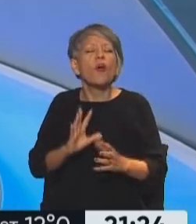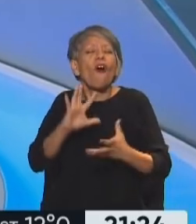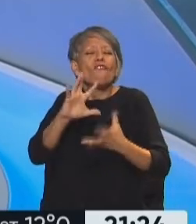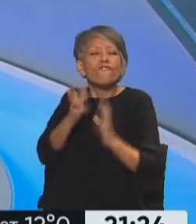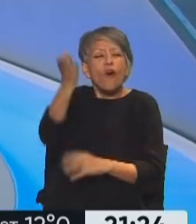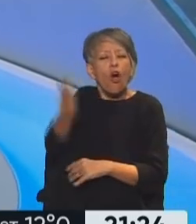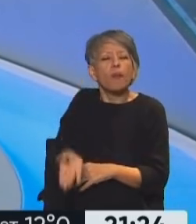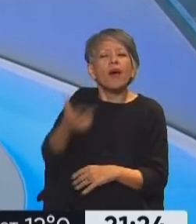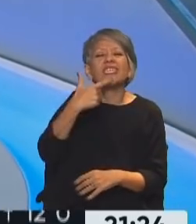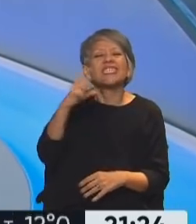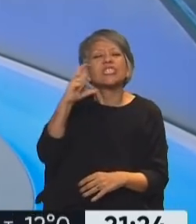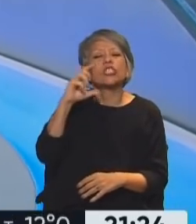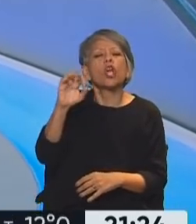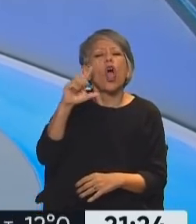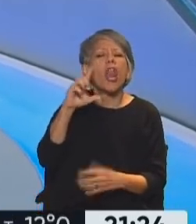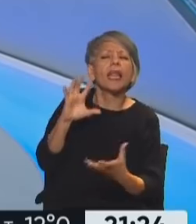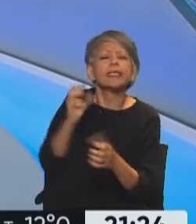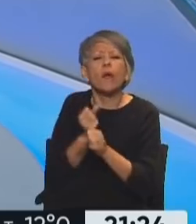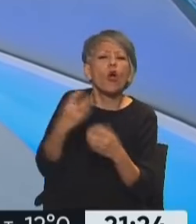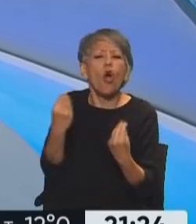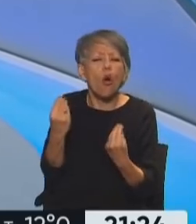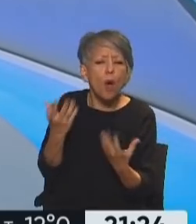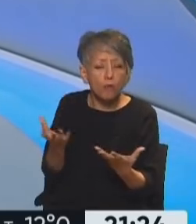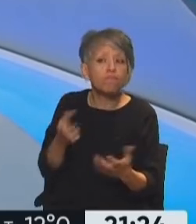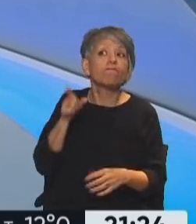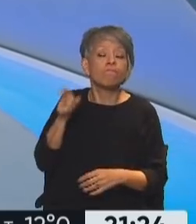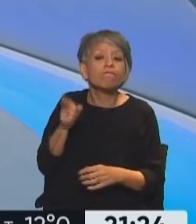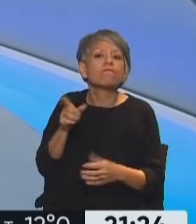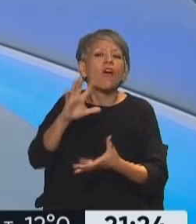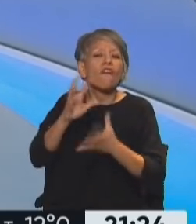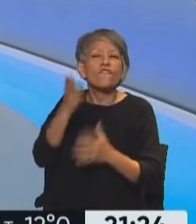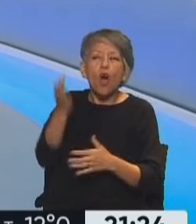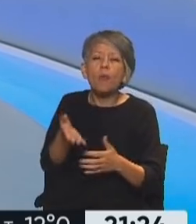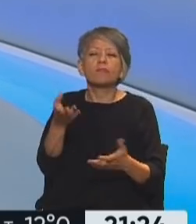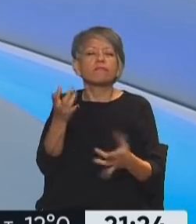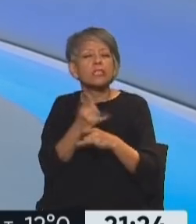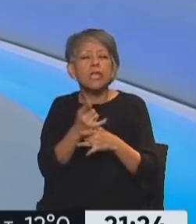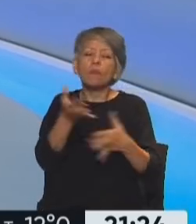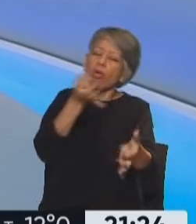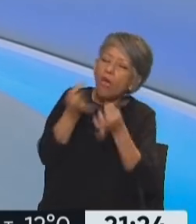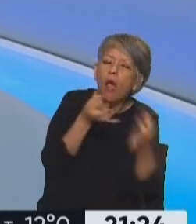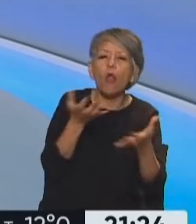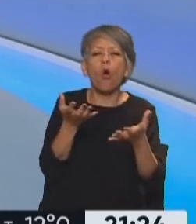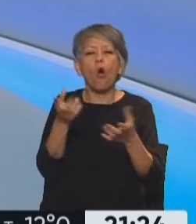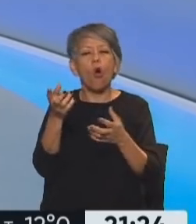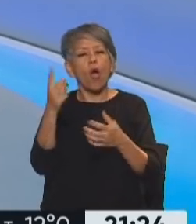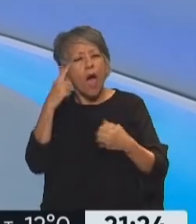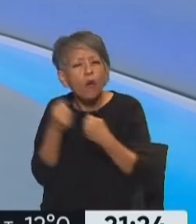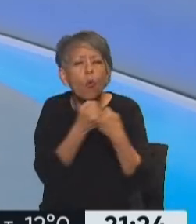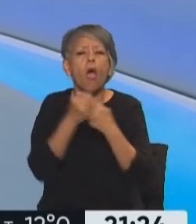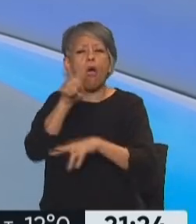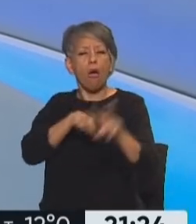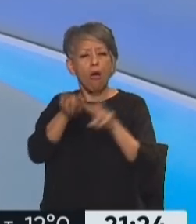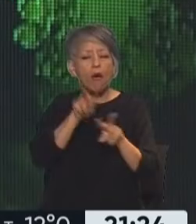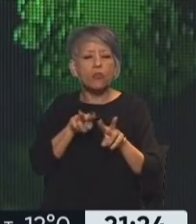es un perfil que desentone mucho con lo que veníamos teniendo, digamos, es más bien un perfil conciliador, dialoguista, ¿no? Sí, habría que ver